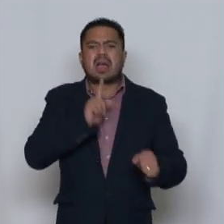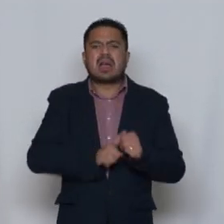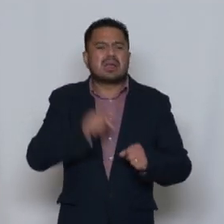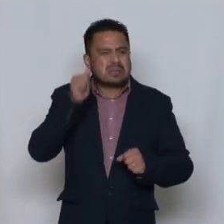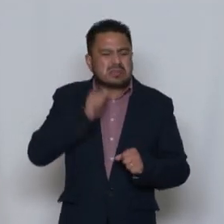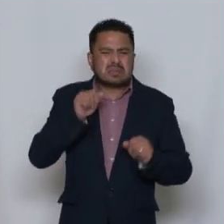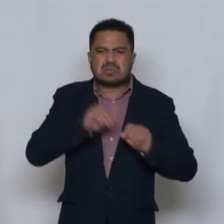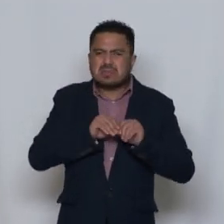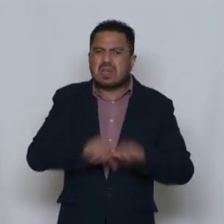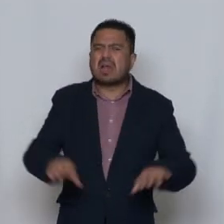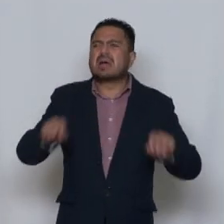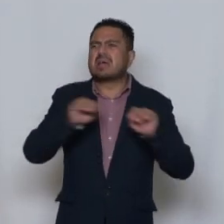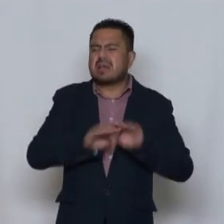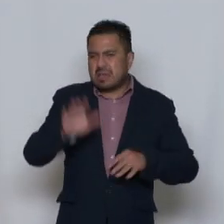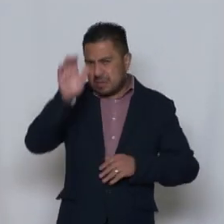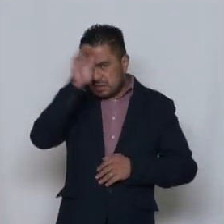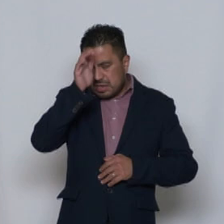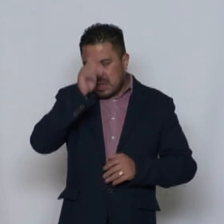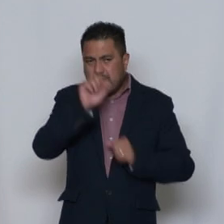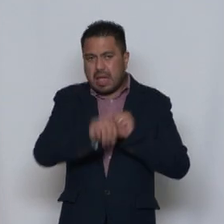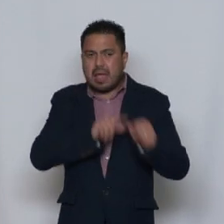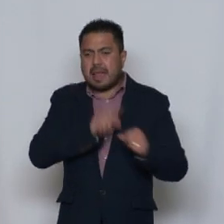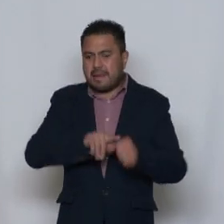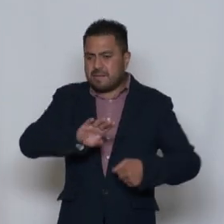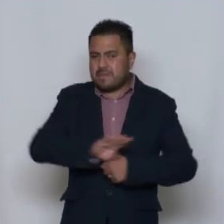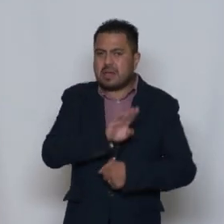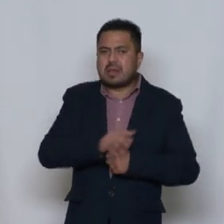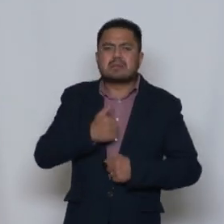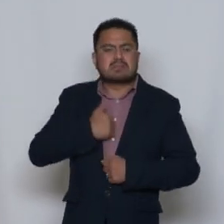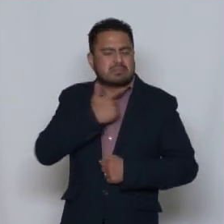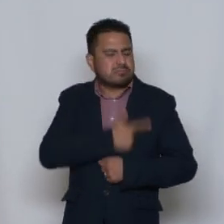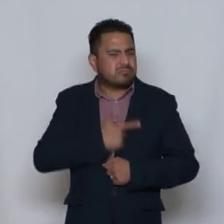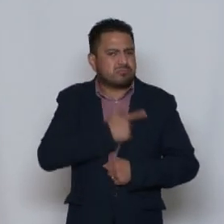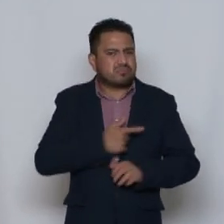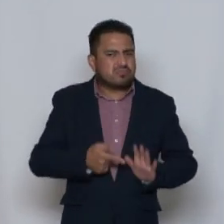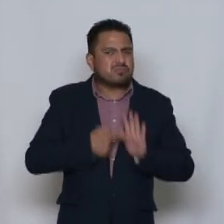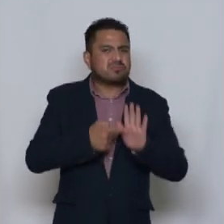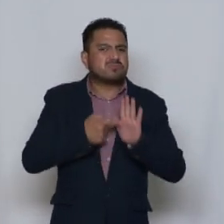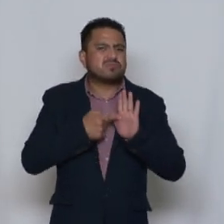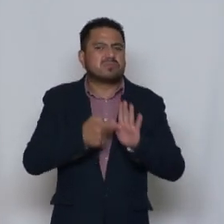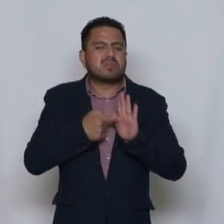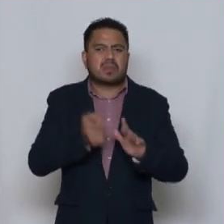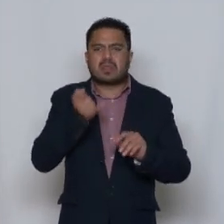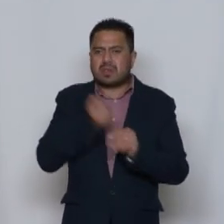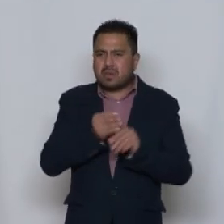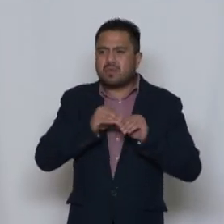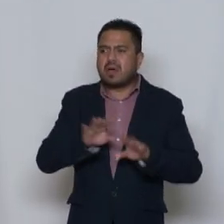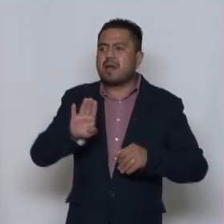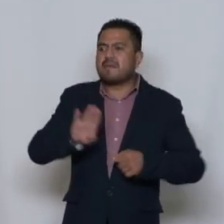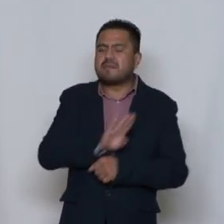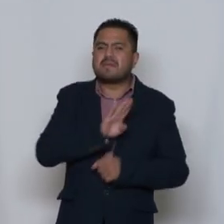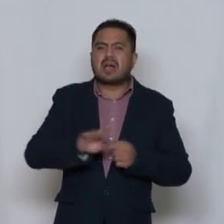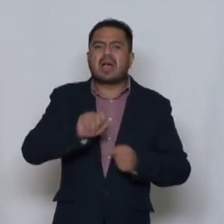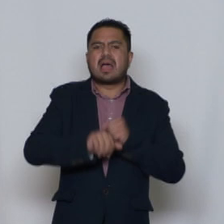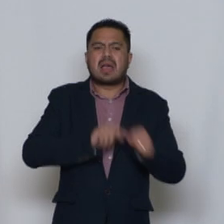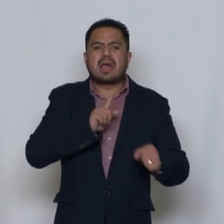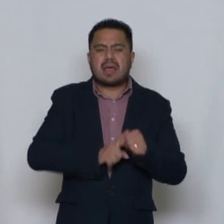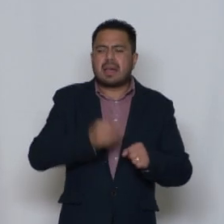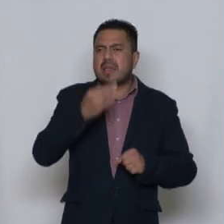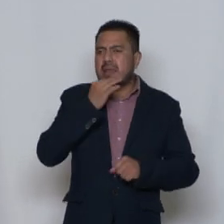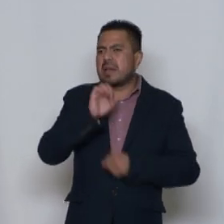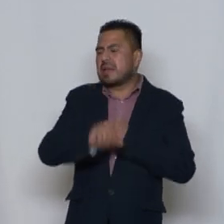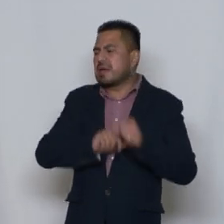divulgación científica enfocado en bienestar animal. Precisamente nos gusta dar este tipo de datos. Bienestar animal, medicina